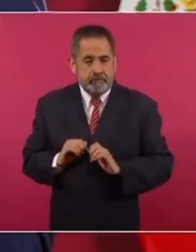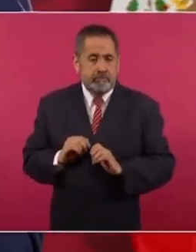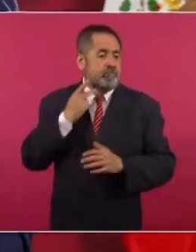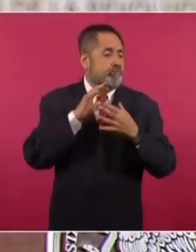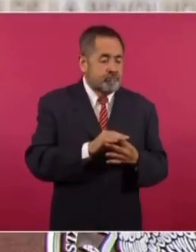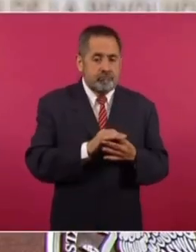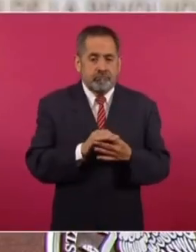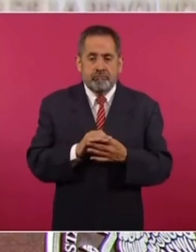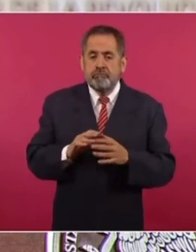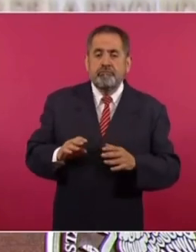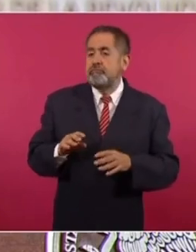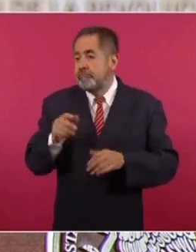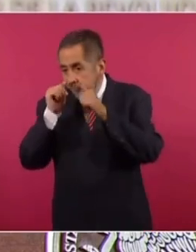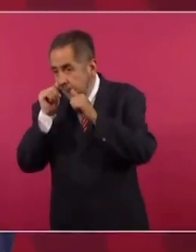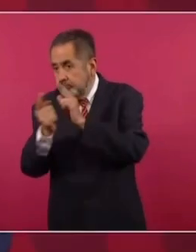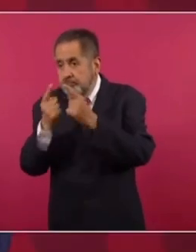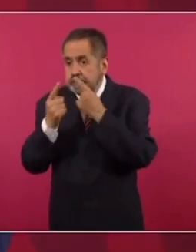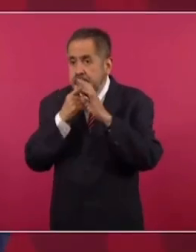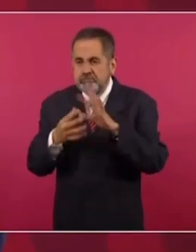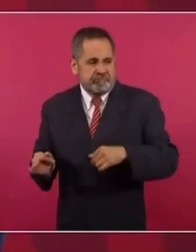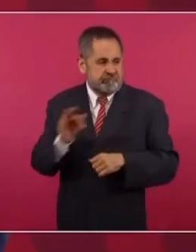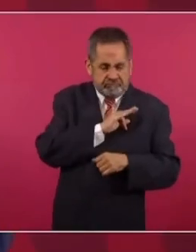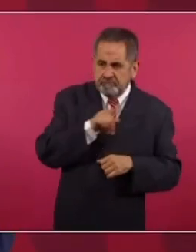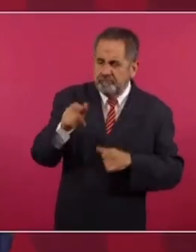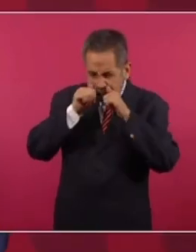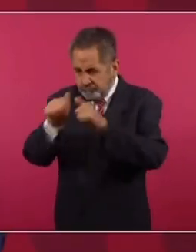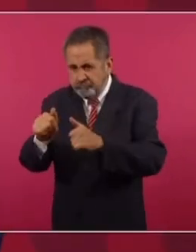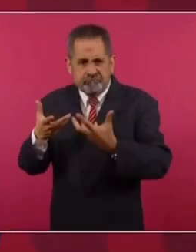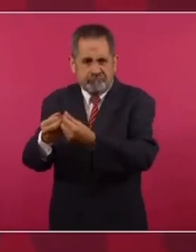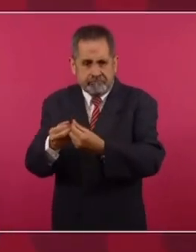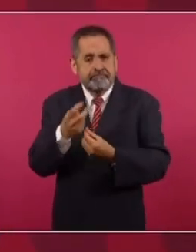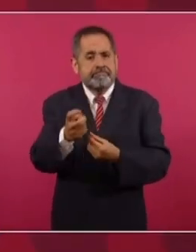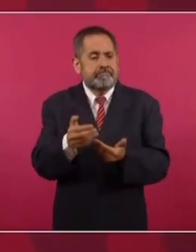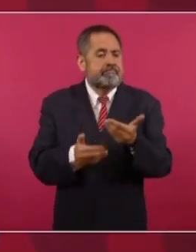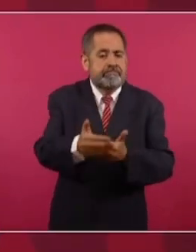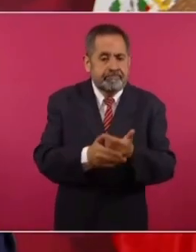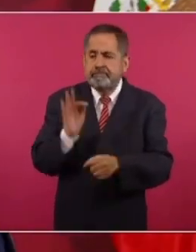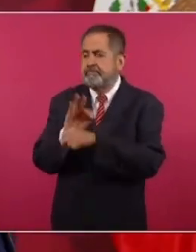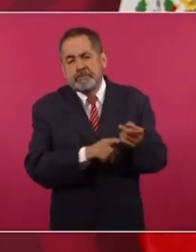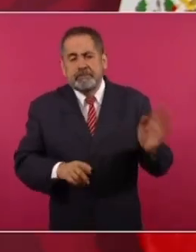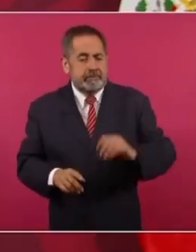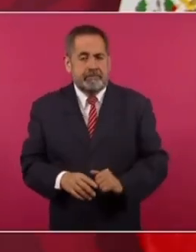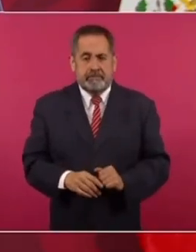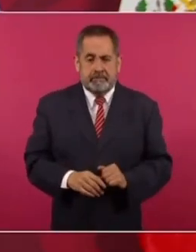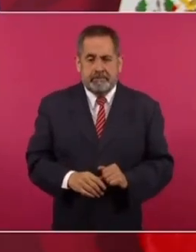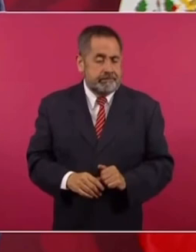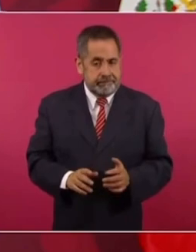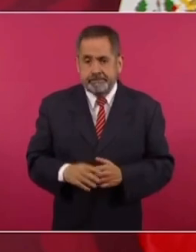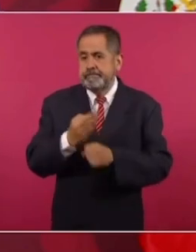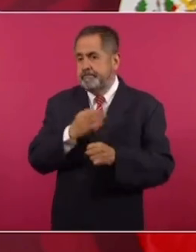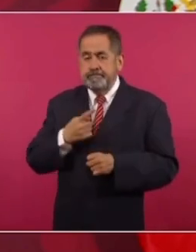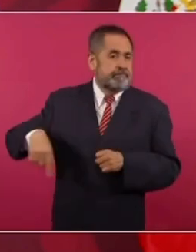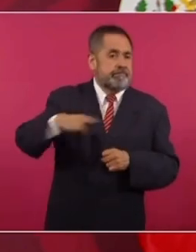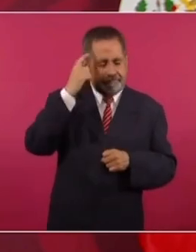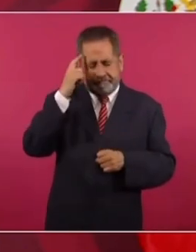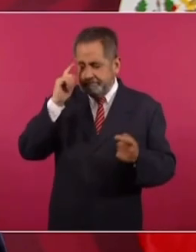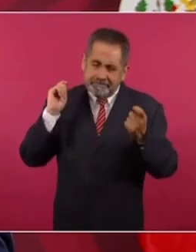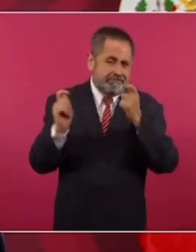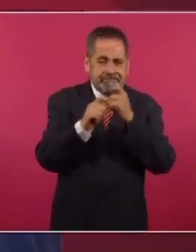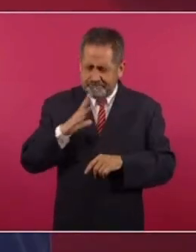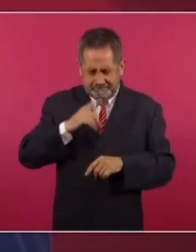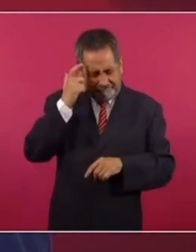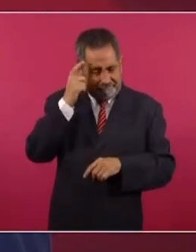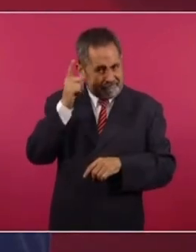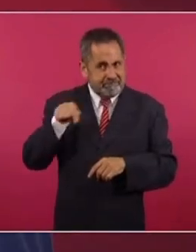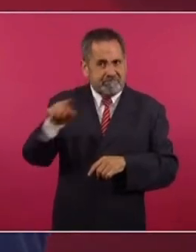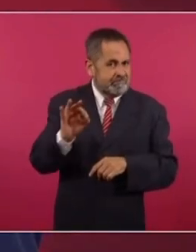una política en beneficio del pueblo si no se toman decisiones atrevidas en beneficio del mismo pueblo. Si hay una revolución de las